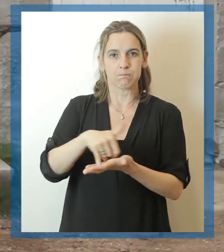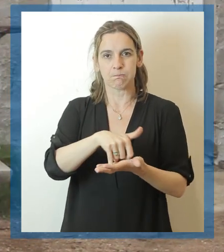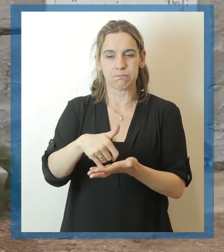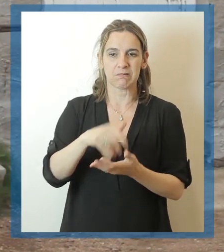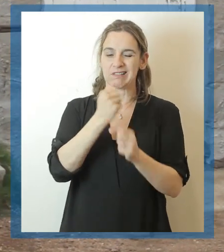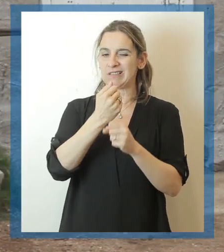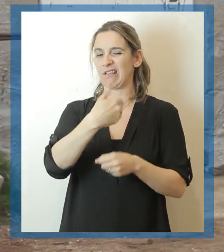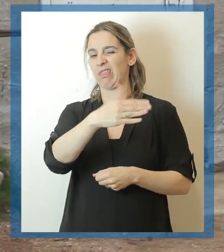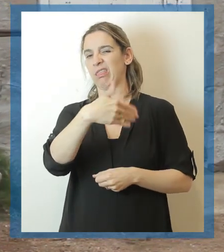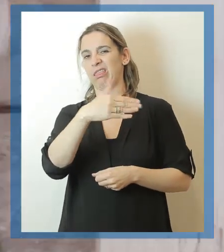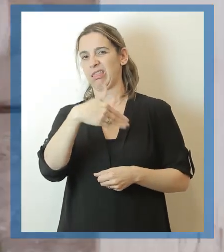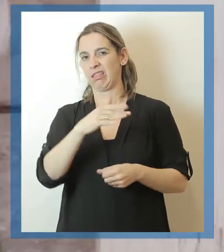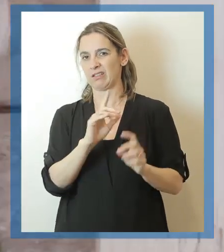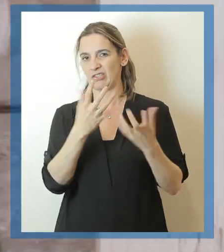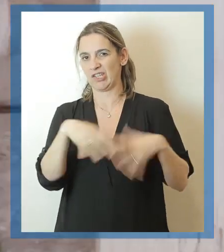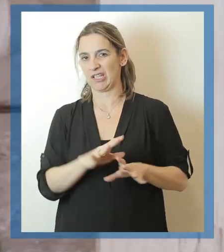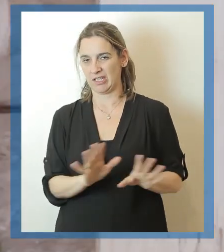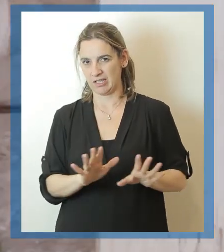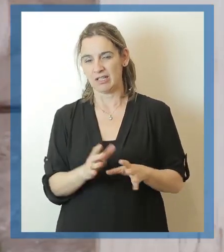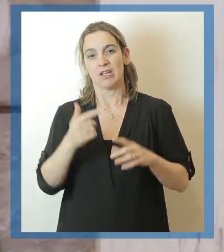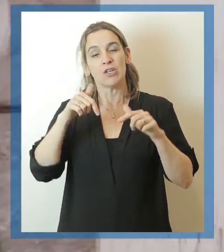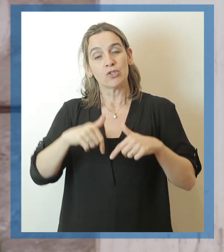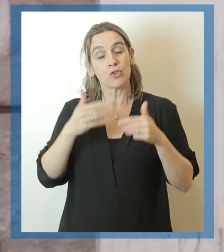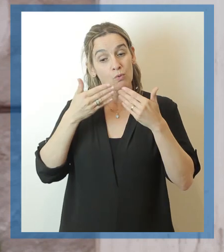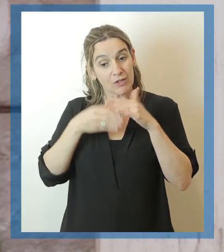fue mi sobrepeso y siempre en los trabajos como que